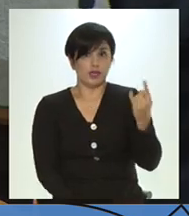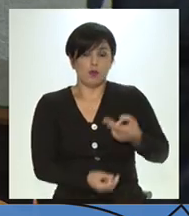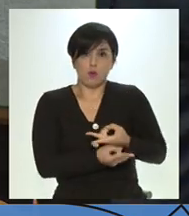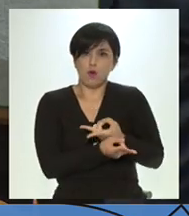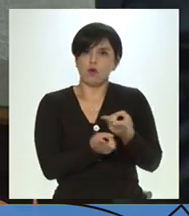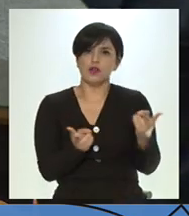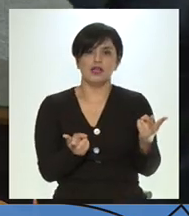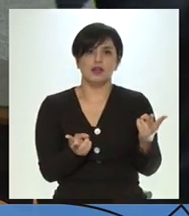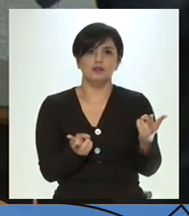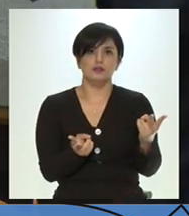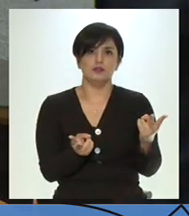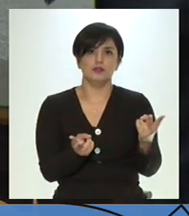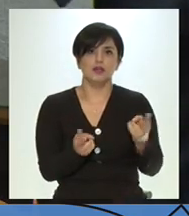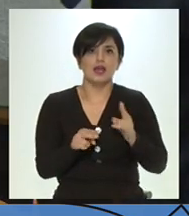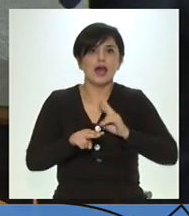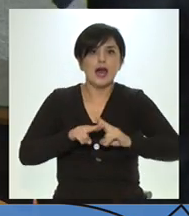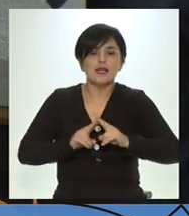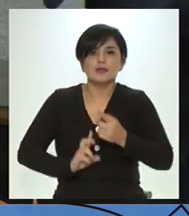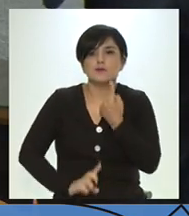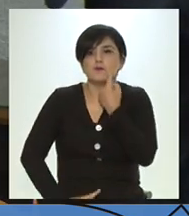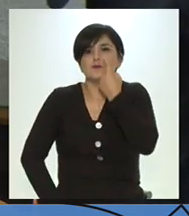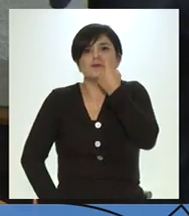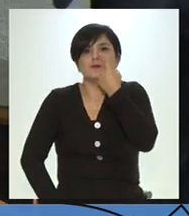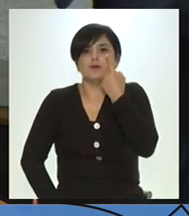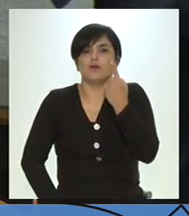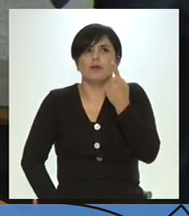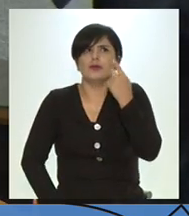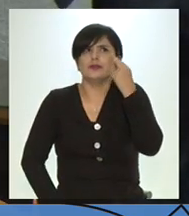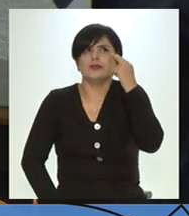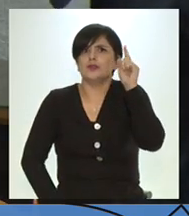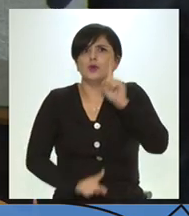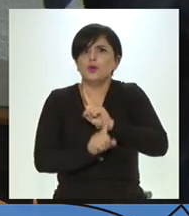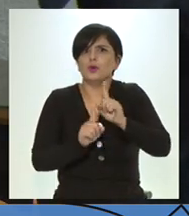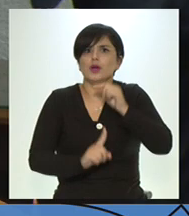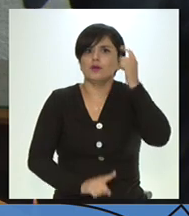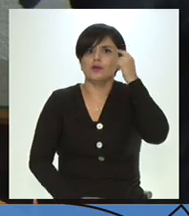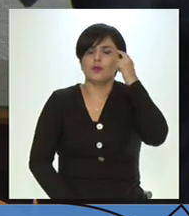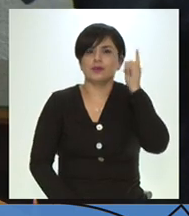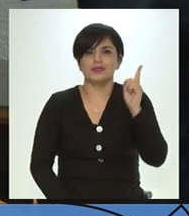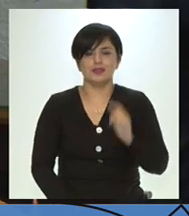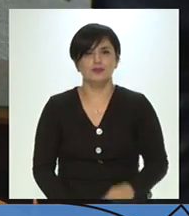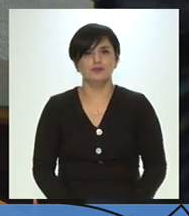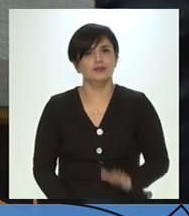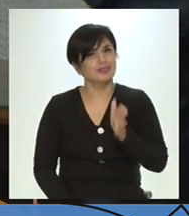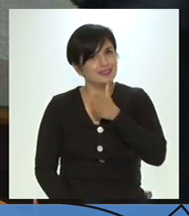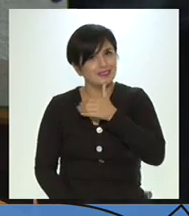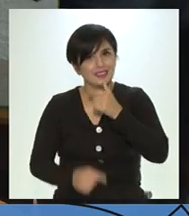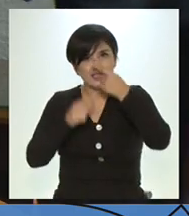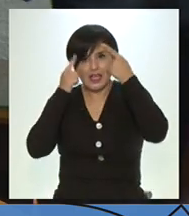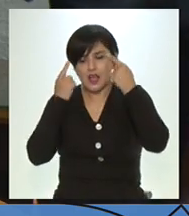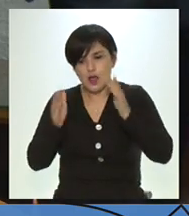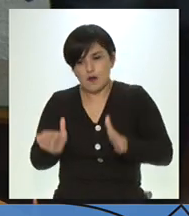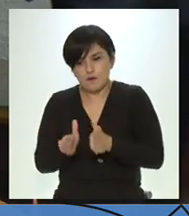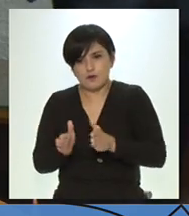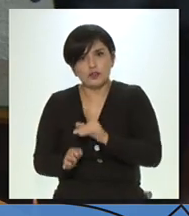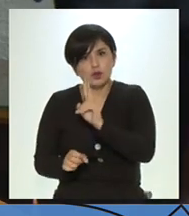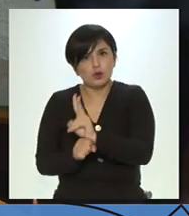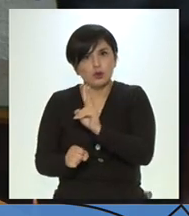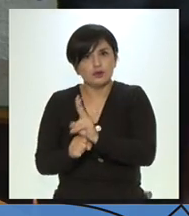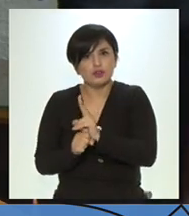la realización de exámenes hubiese sido un sueño sin el esfuerzo de nuestros profesores del sistema